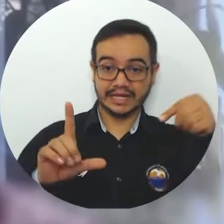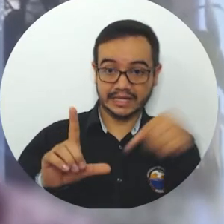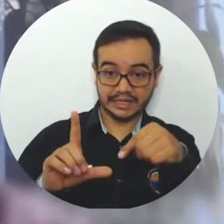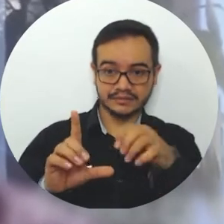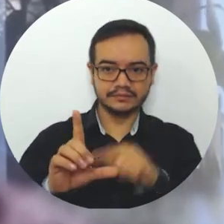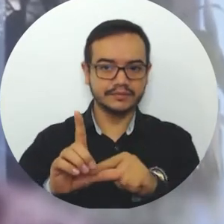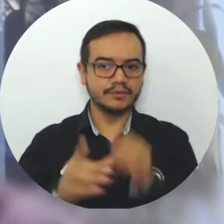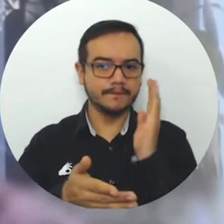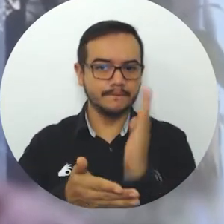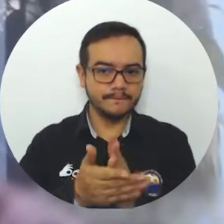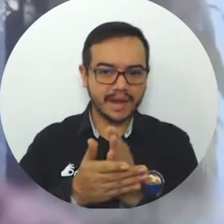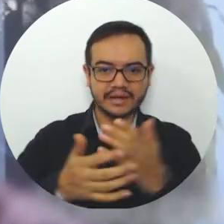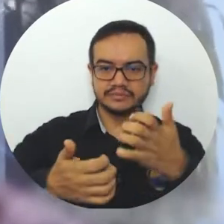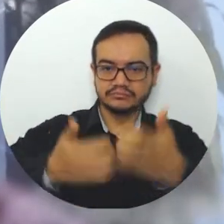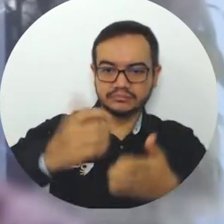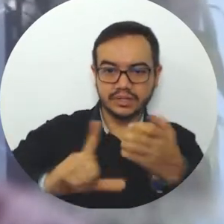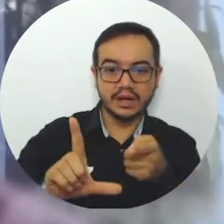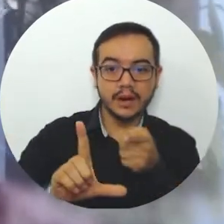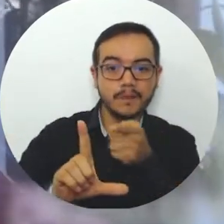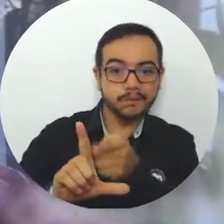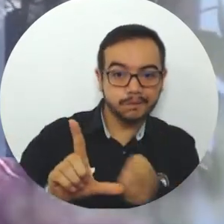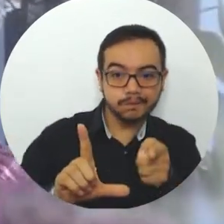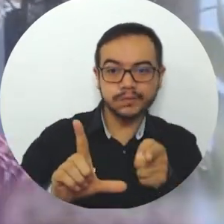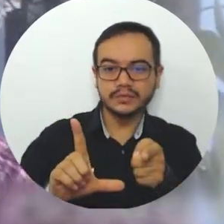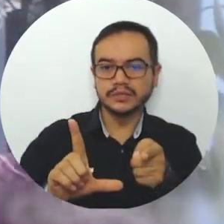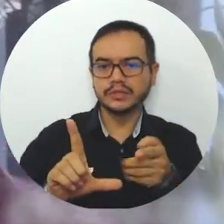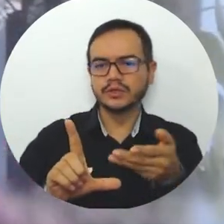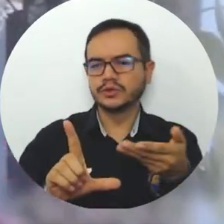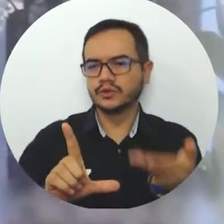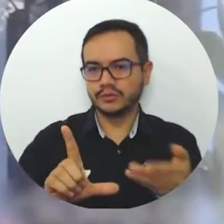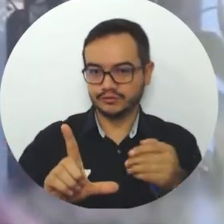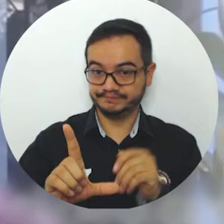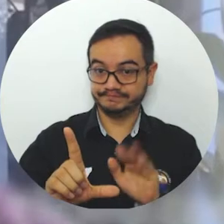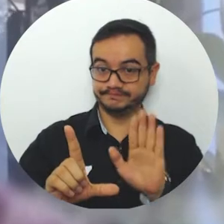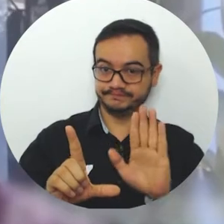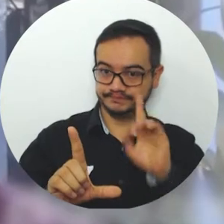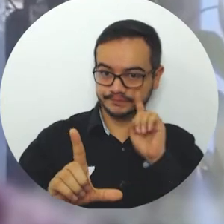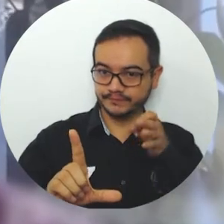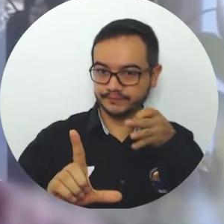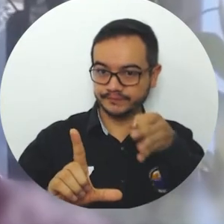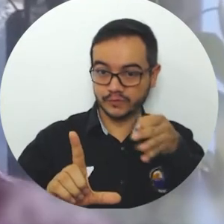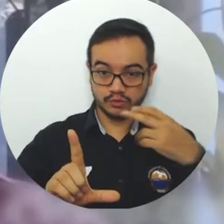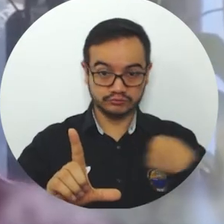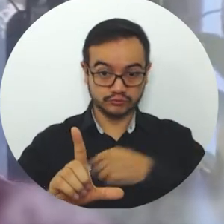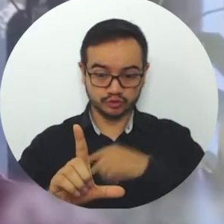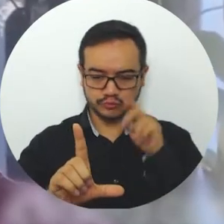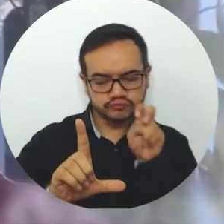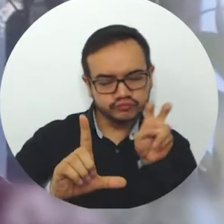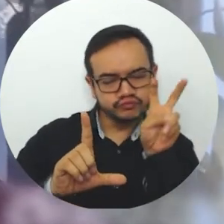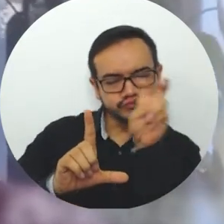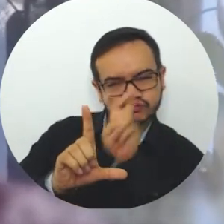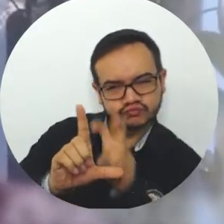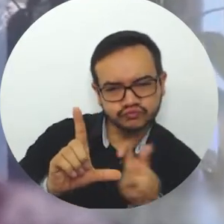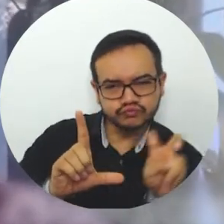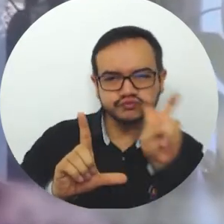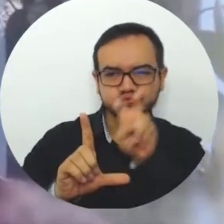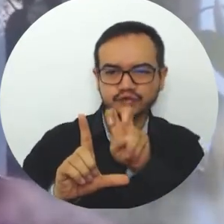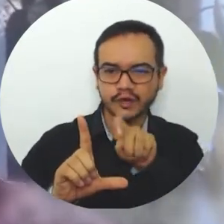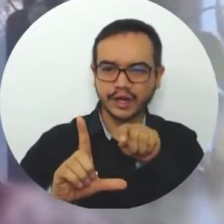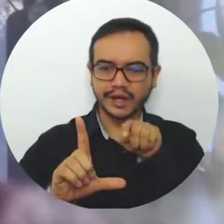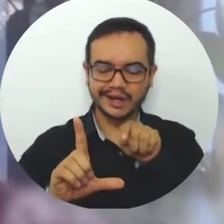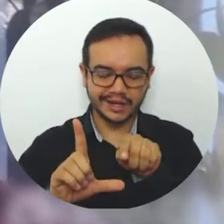Ese proceso técnico que se presentó, pues tengo que contarles que en los análisis forenses que hicimos,